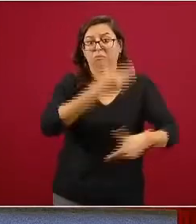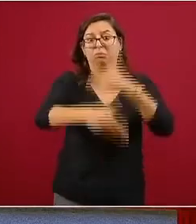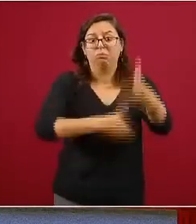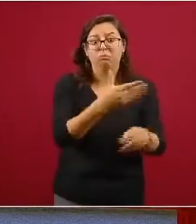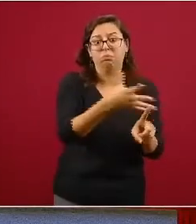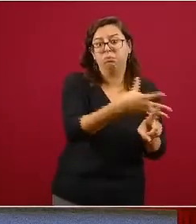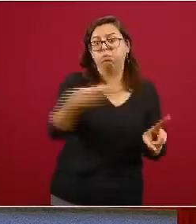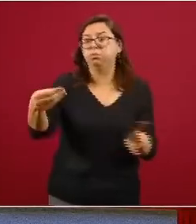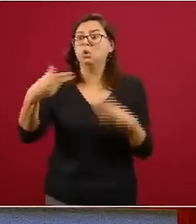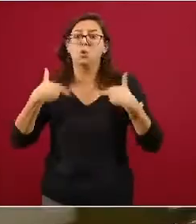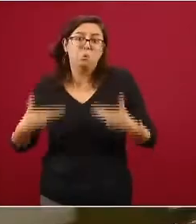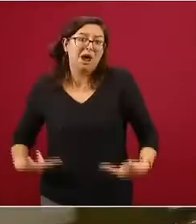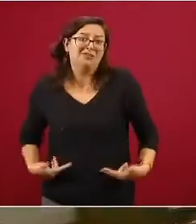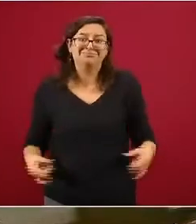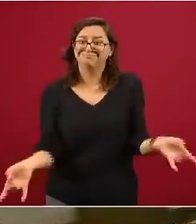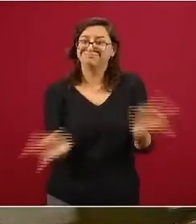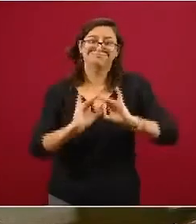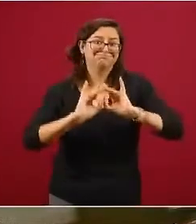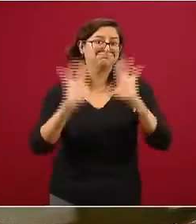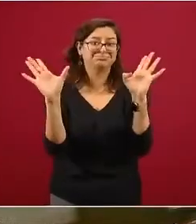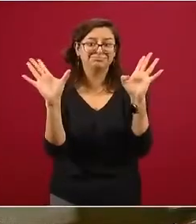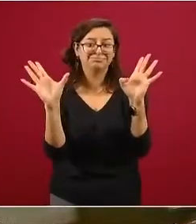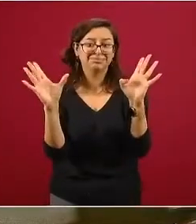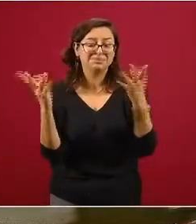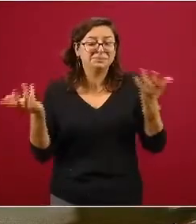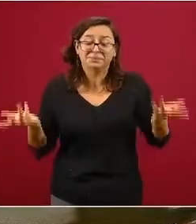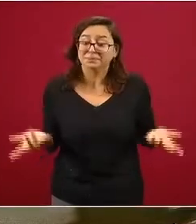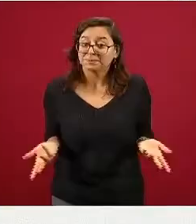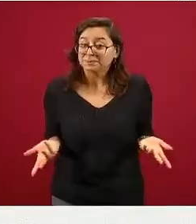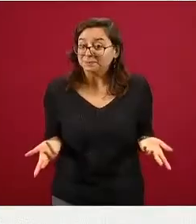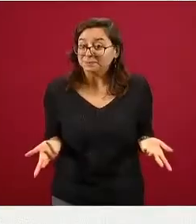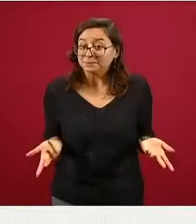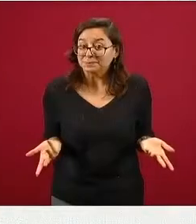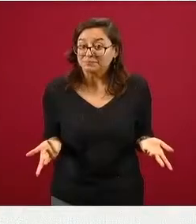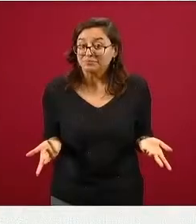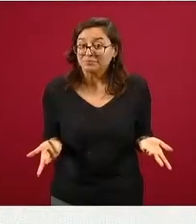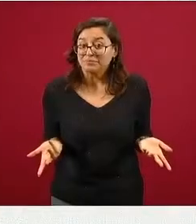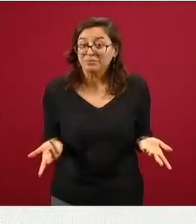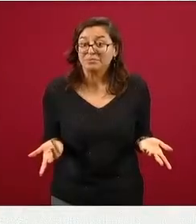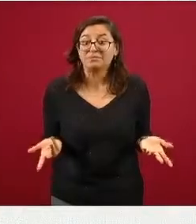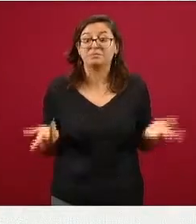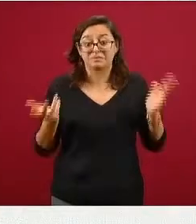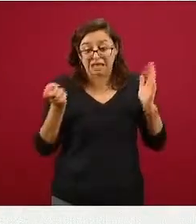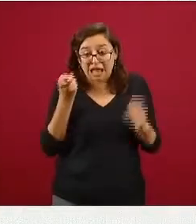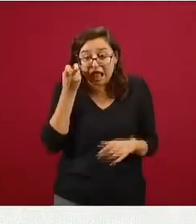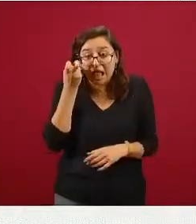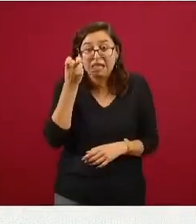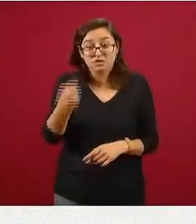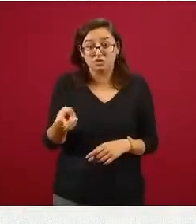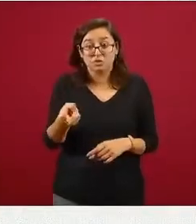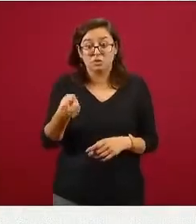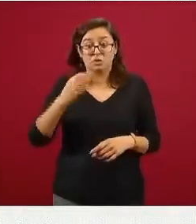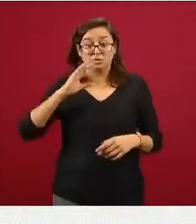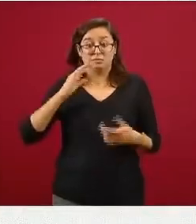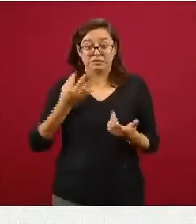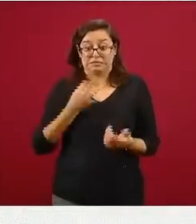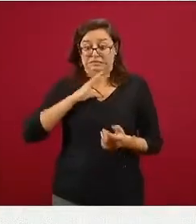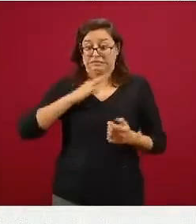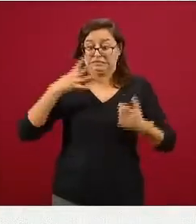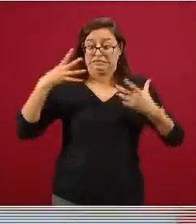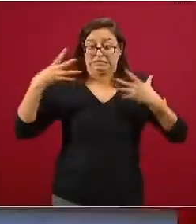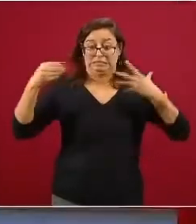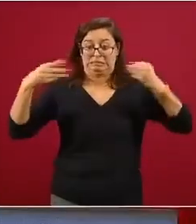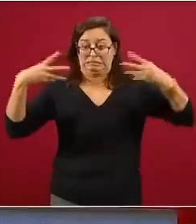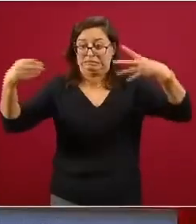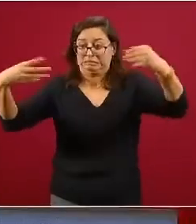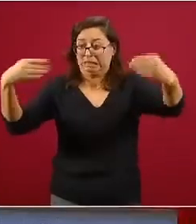ese contexto, lo que se pueda lograr cuando hay un objetivo de evitar